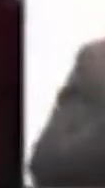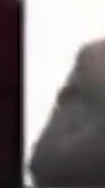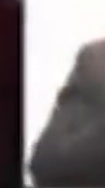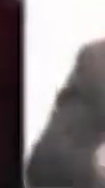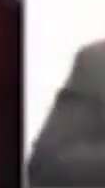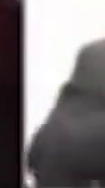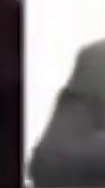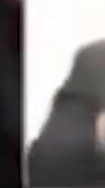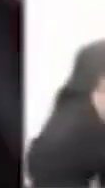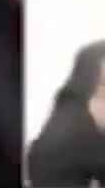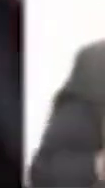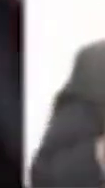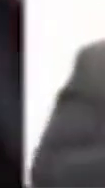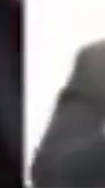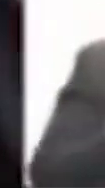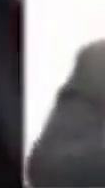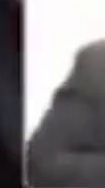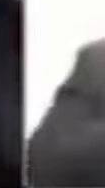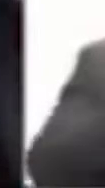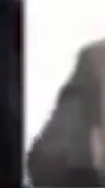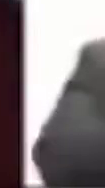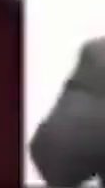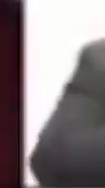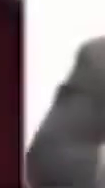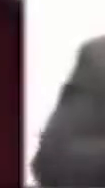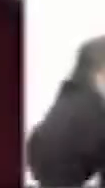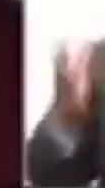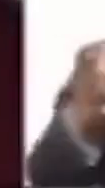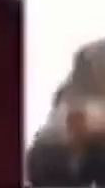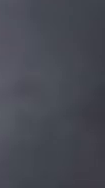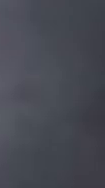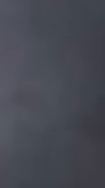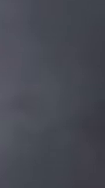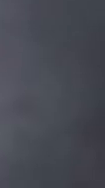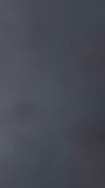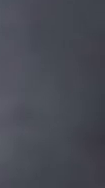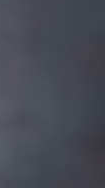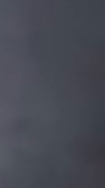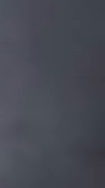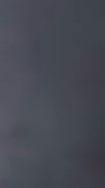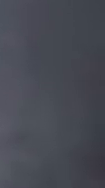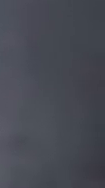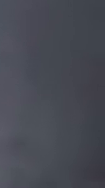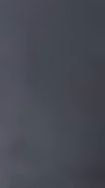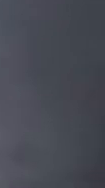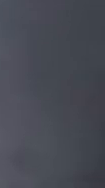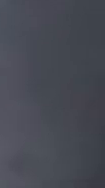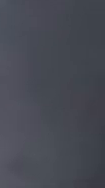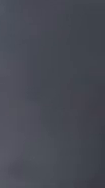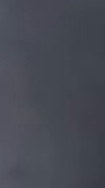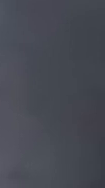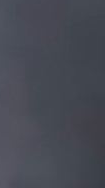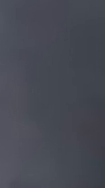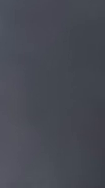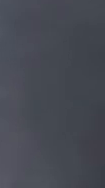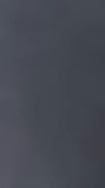en su contra, José Luna Gálvez sigue siendo congresista de la República. Y no solo eso, lo peor es que Luna se